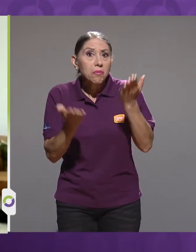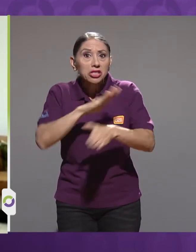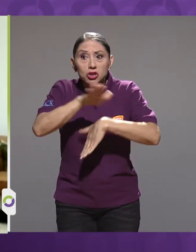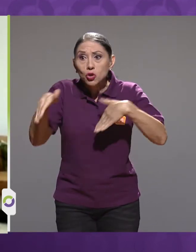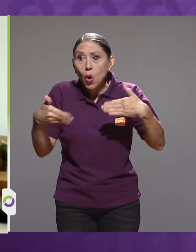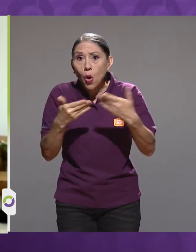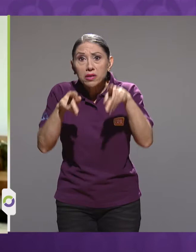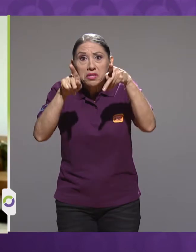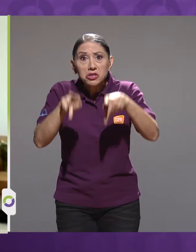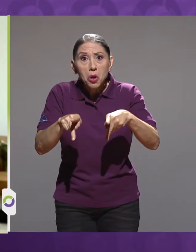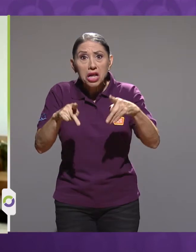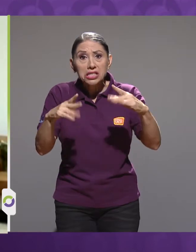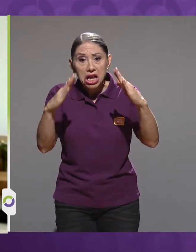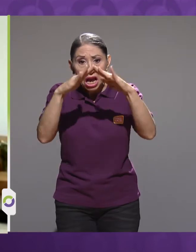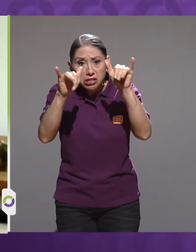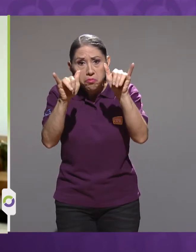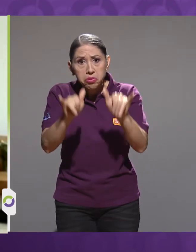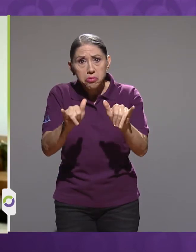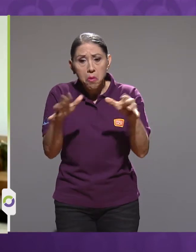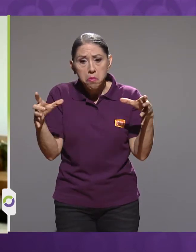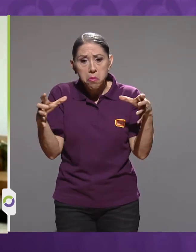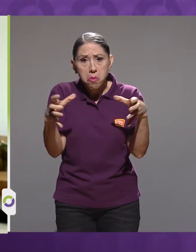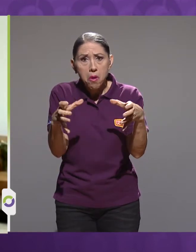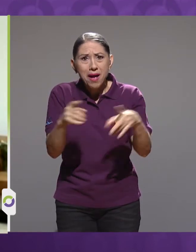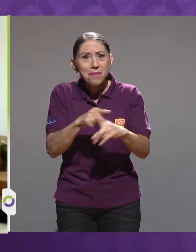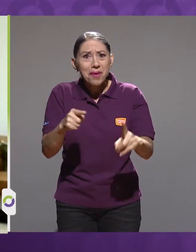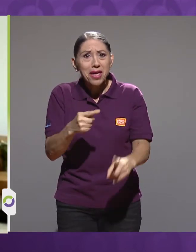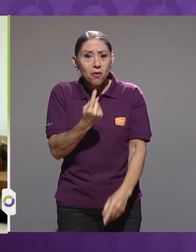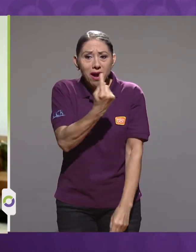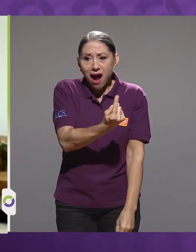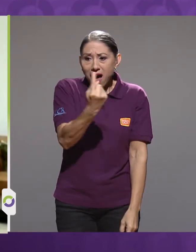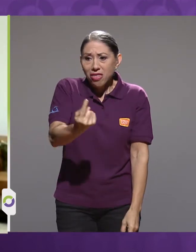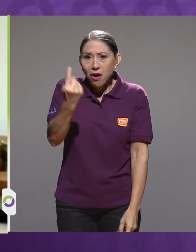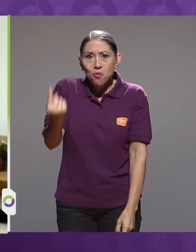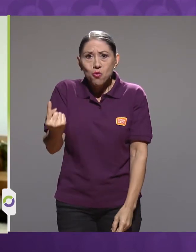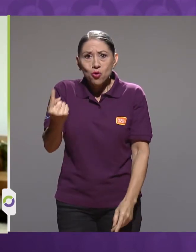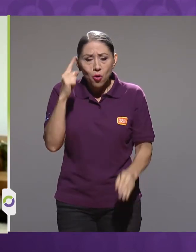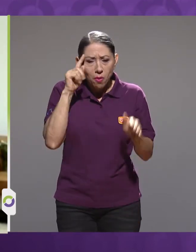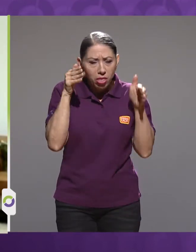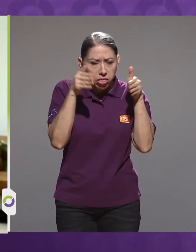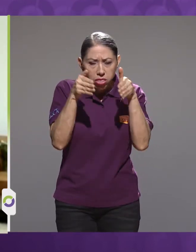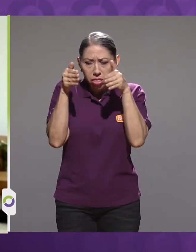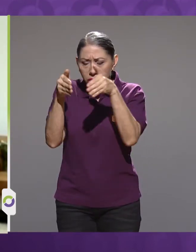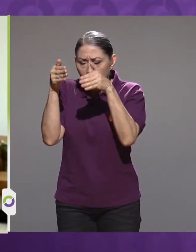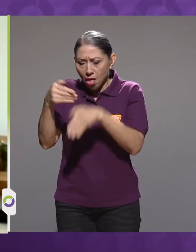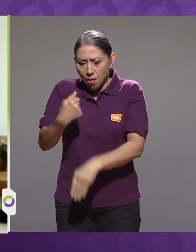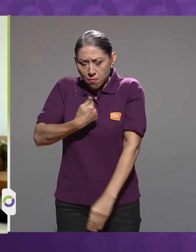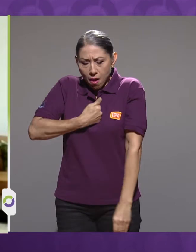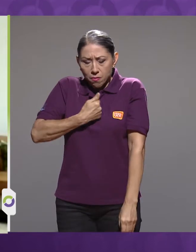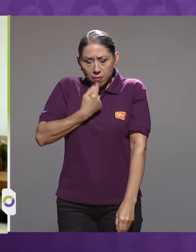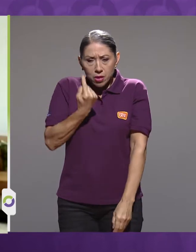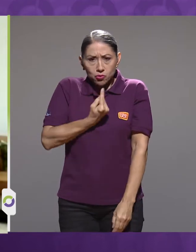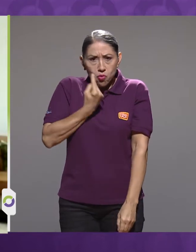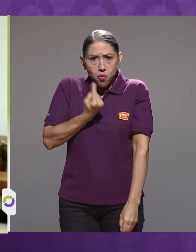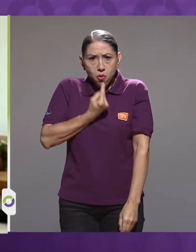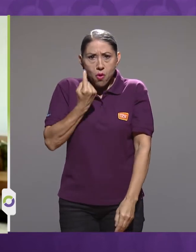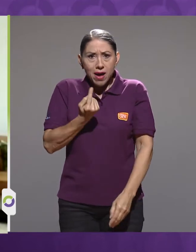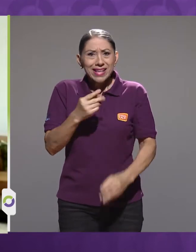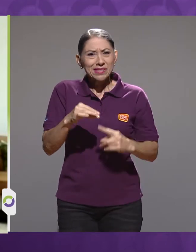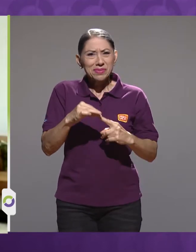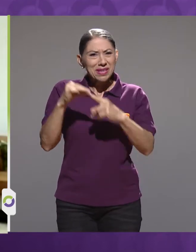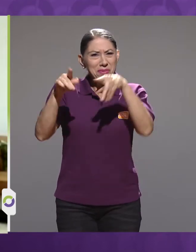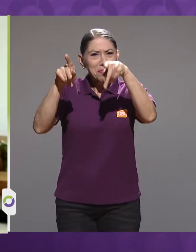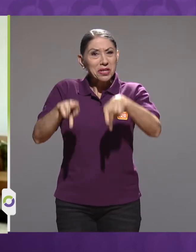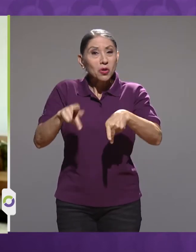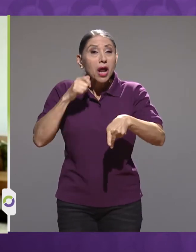todos reunidos en las casas, hay soledad. Cada uno está en lo suyo. Y especialmente el adulto